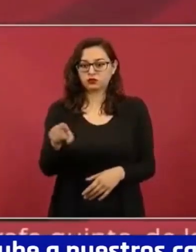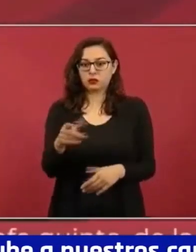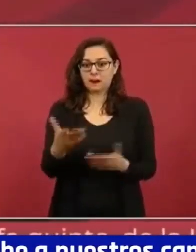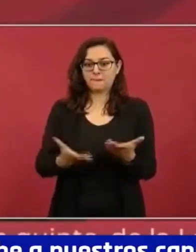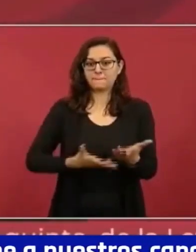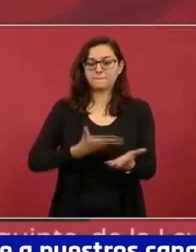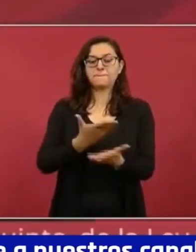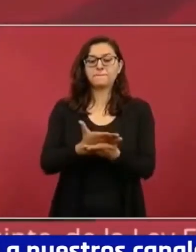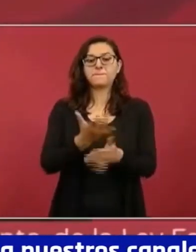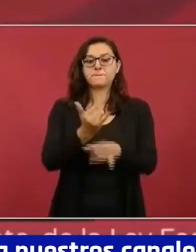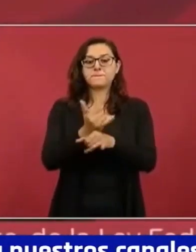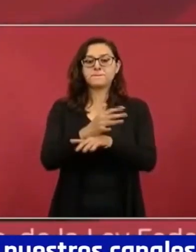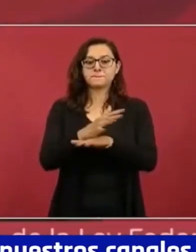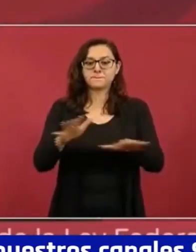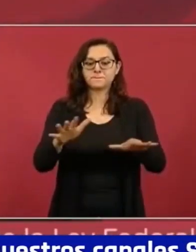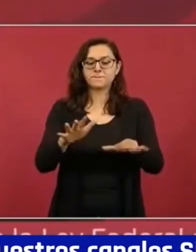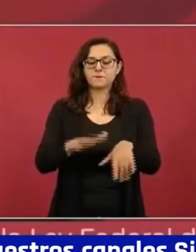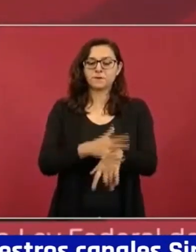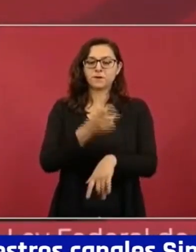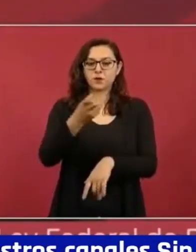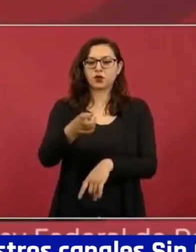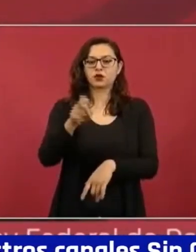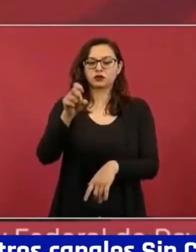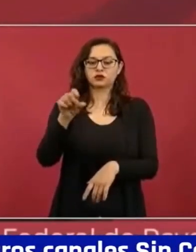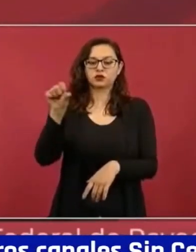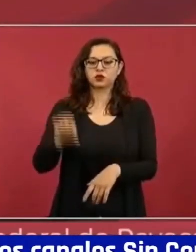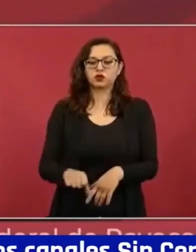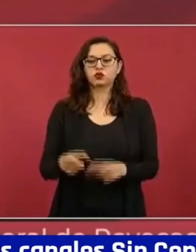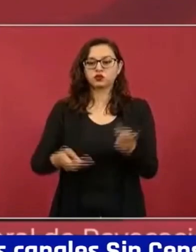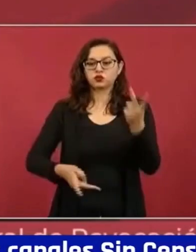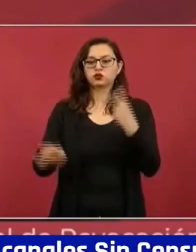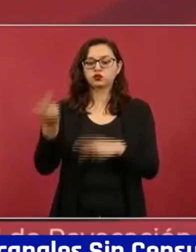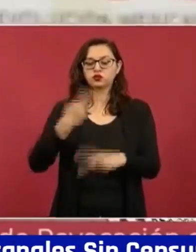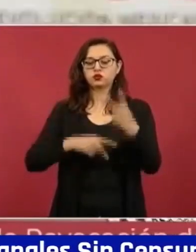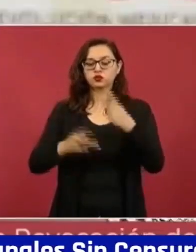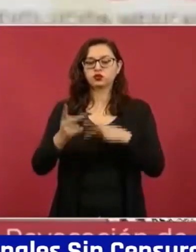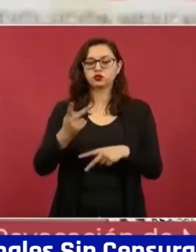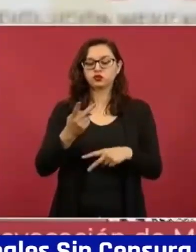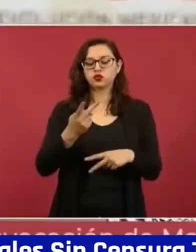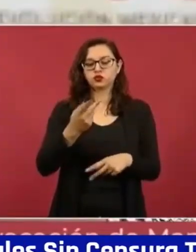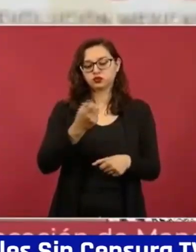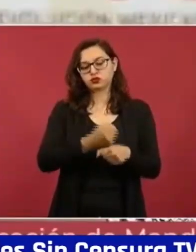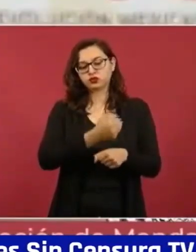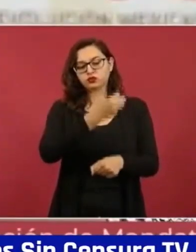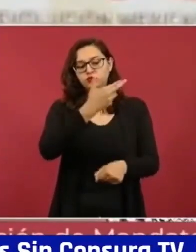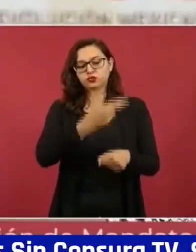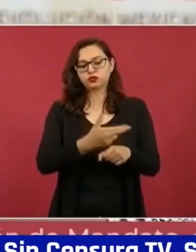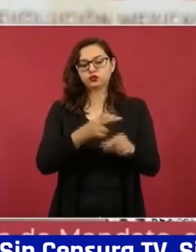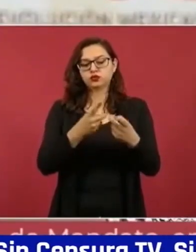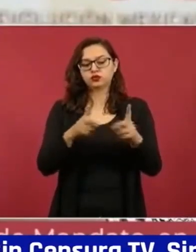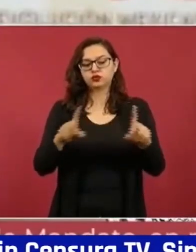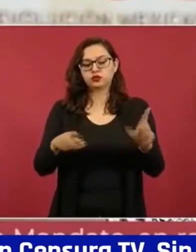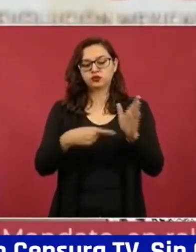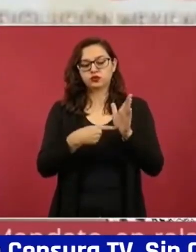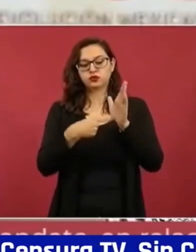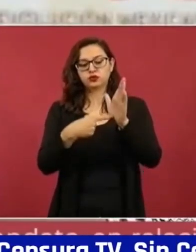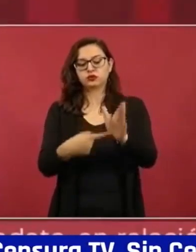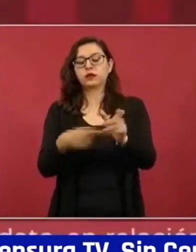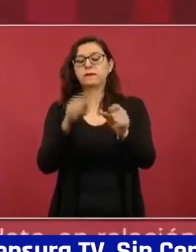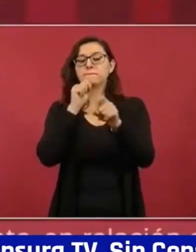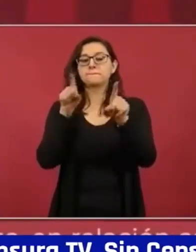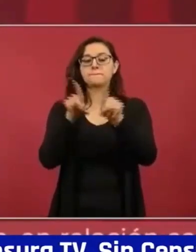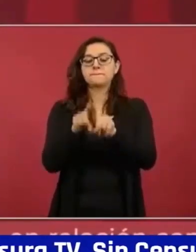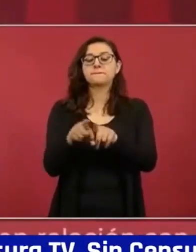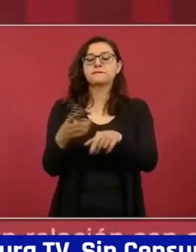y las injusticias que se permitieron para favorecer a empresas extranjeras como la española Iberdrola. Pero